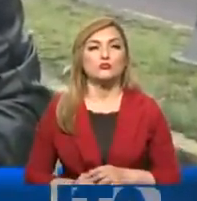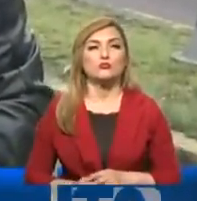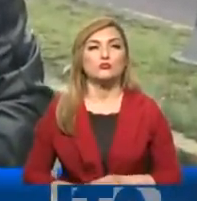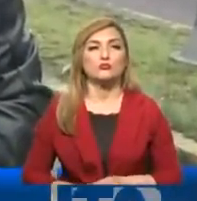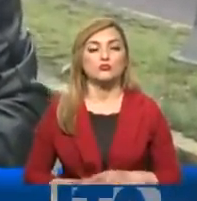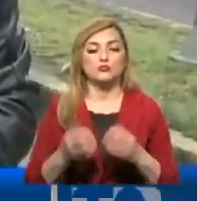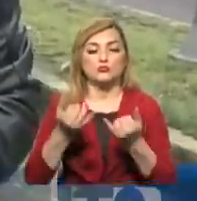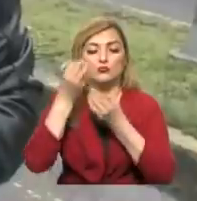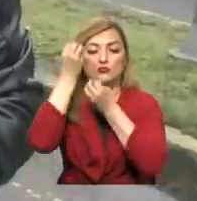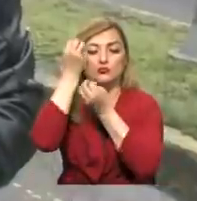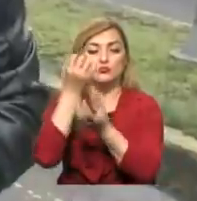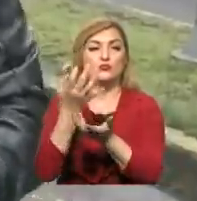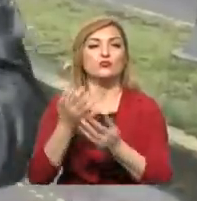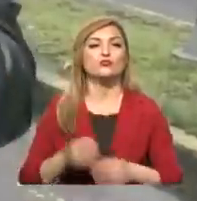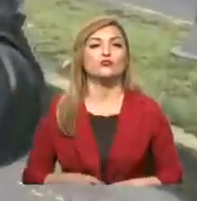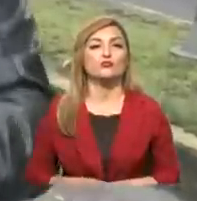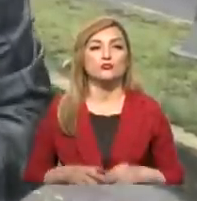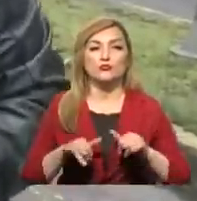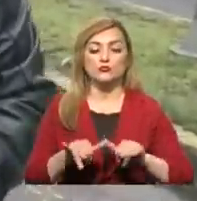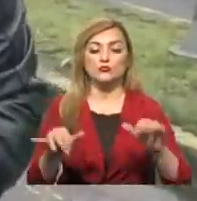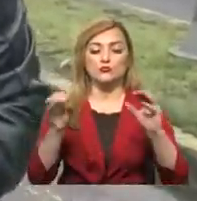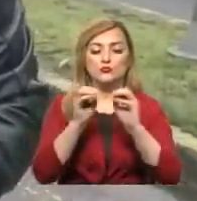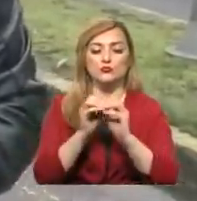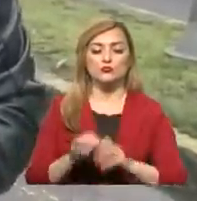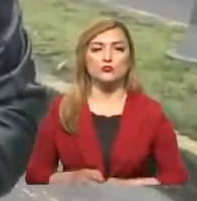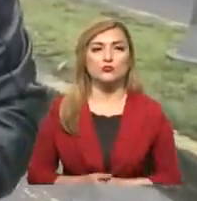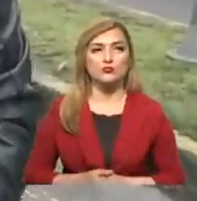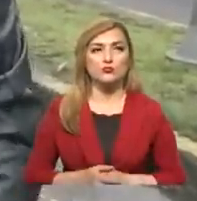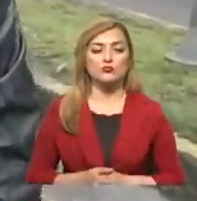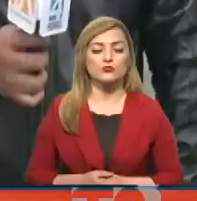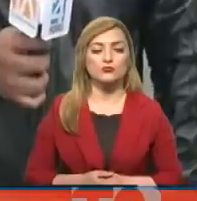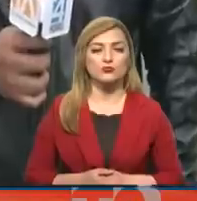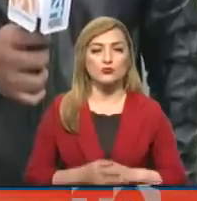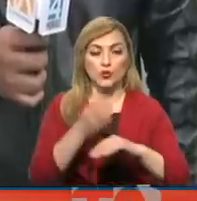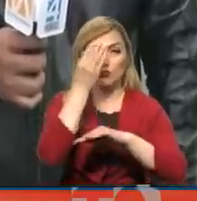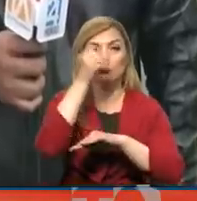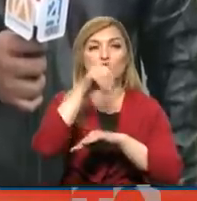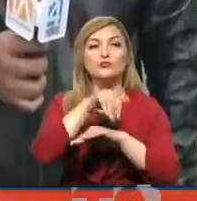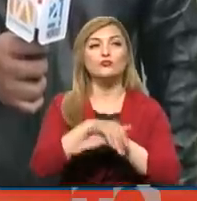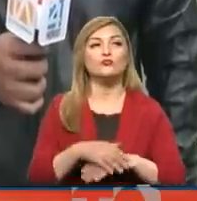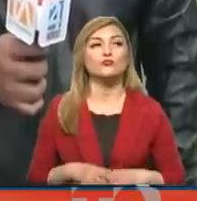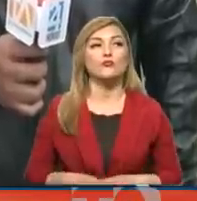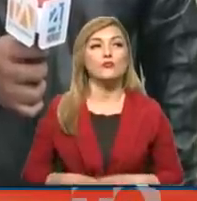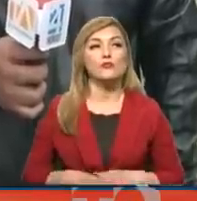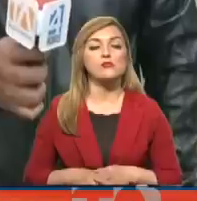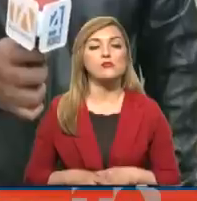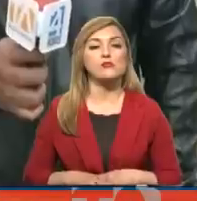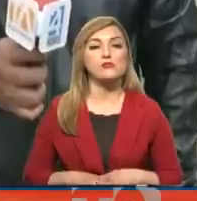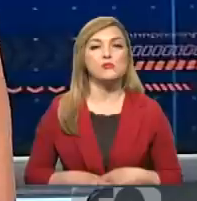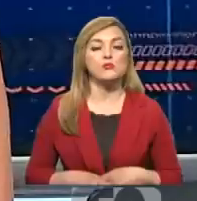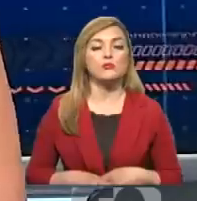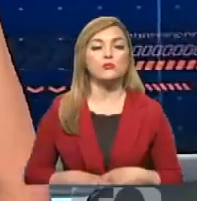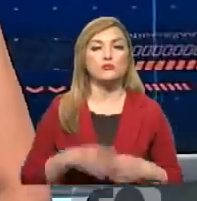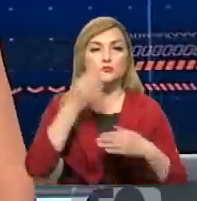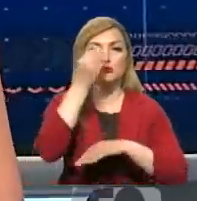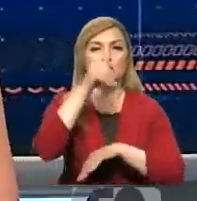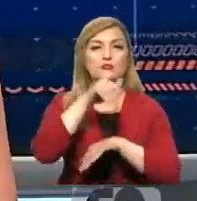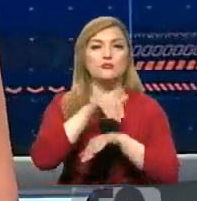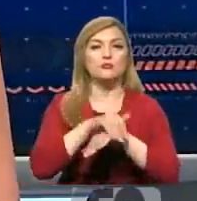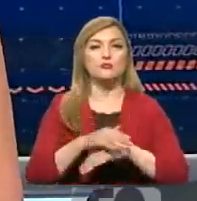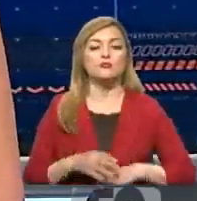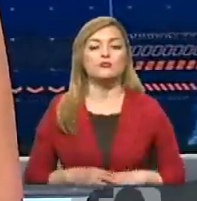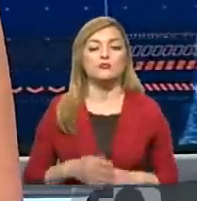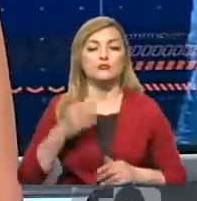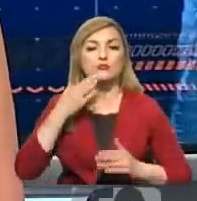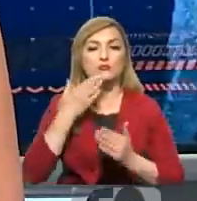nuestro informe hasta esta hora, compañeras. Sigan ustedes en los estudios. Amigos, muy buenas tardes. Buenas tardes para ti también, Freddy,